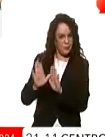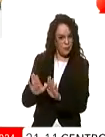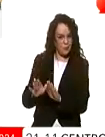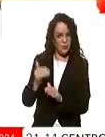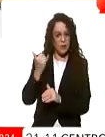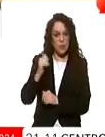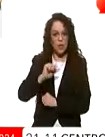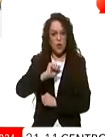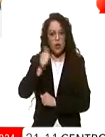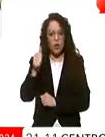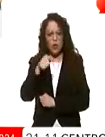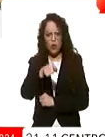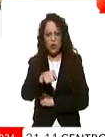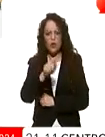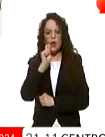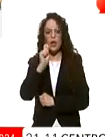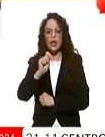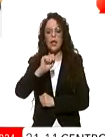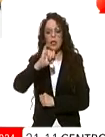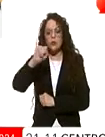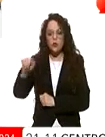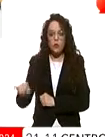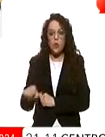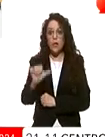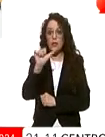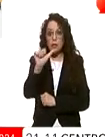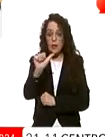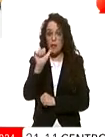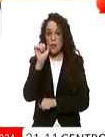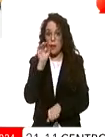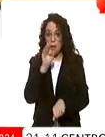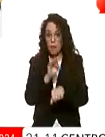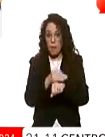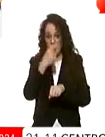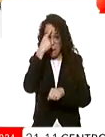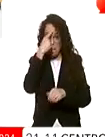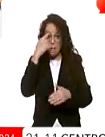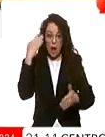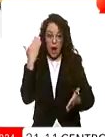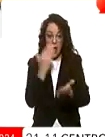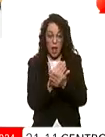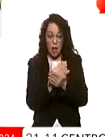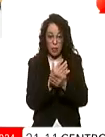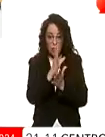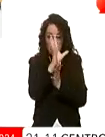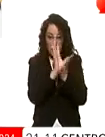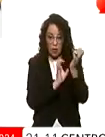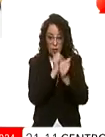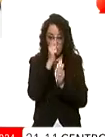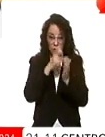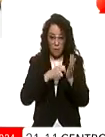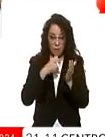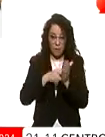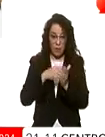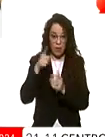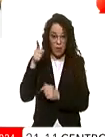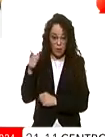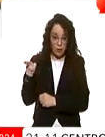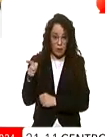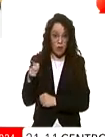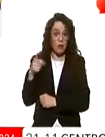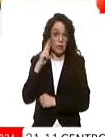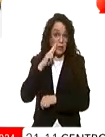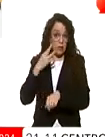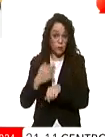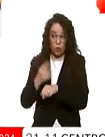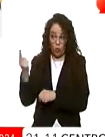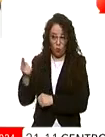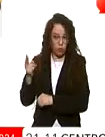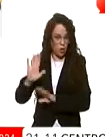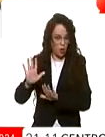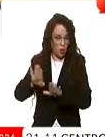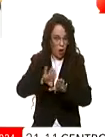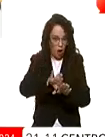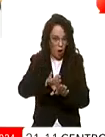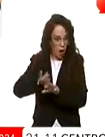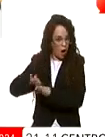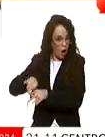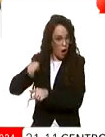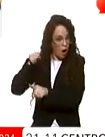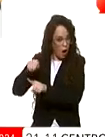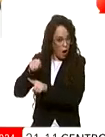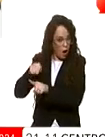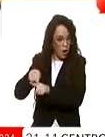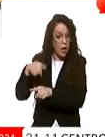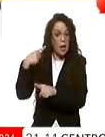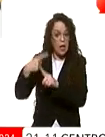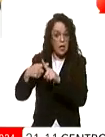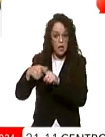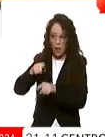y suspensiones sobre la reforma judicial, eso no es materia del tribunal, eso le competiría a la